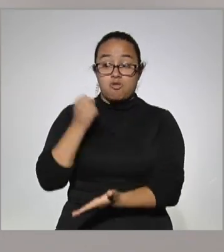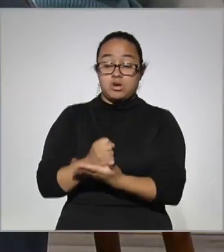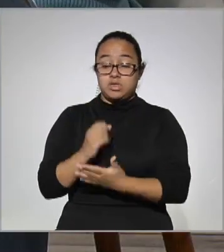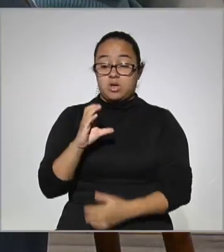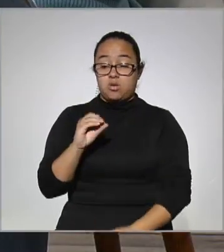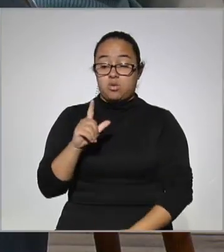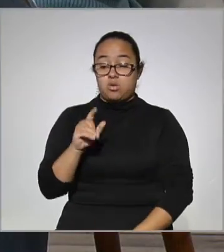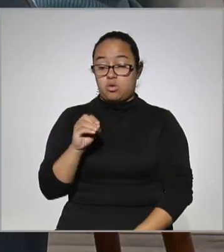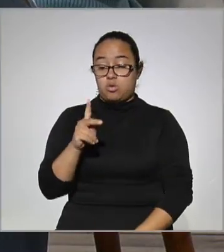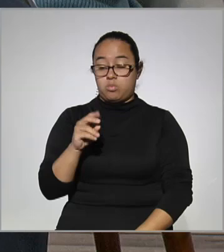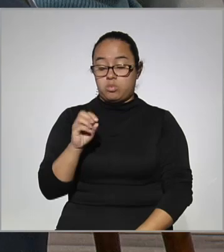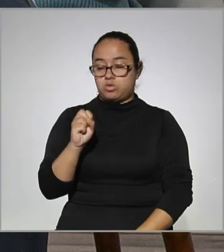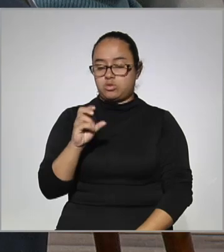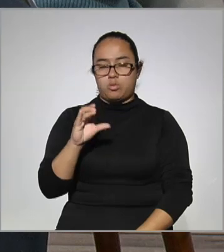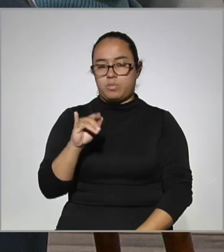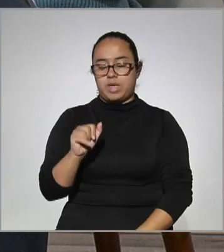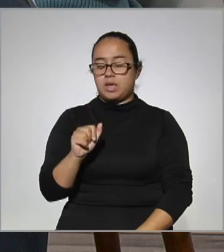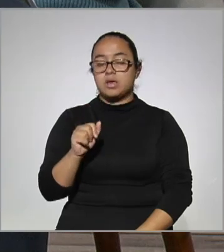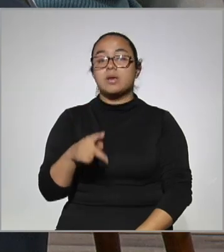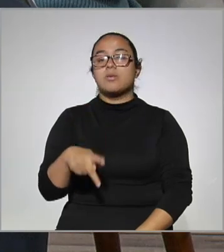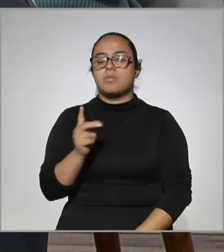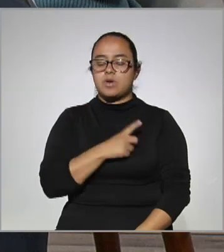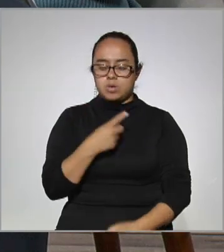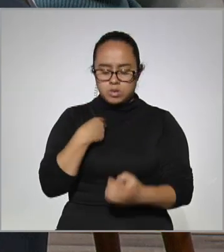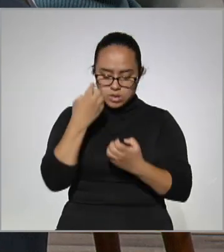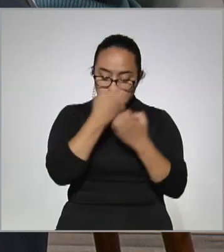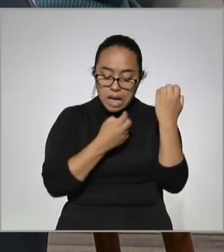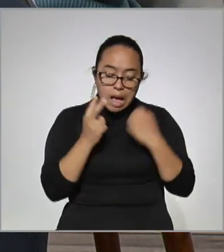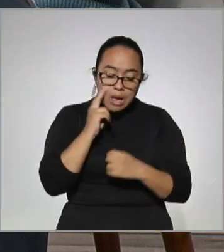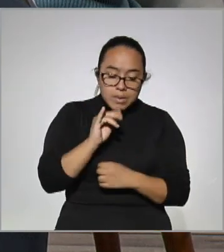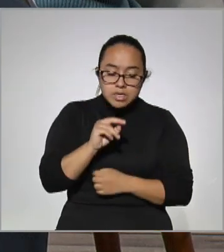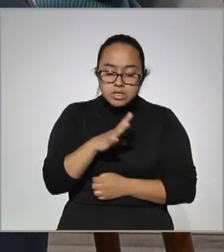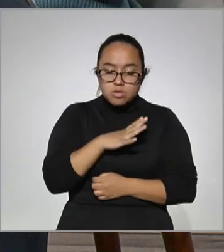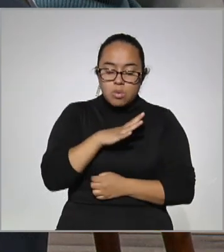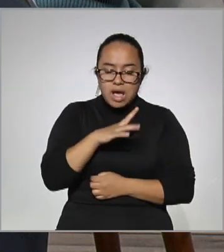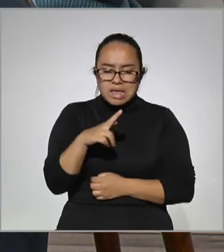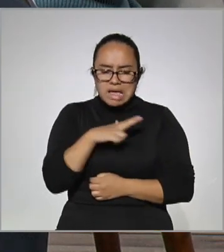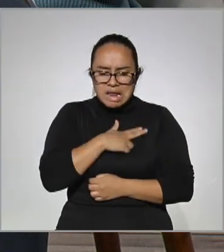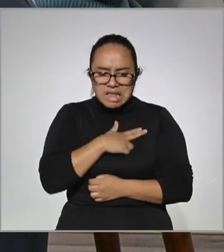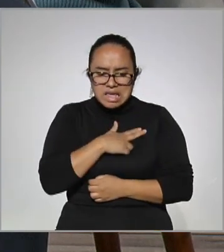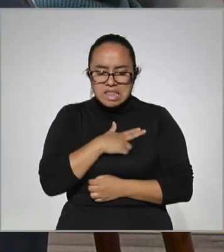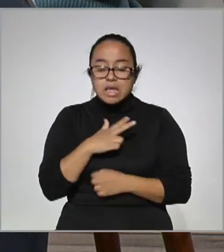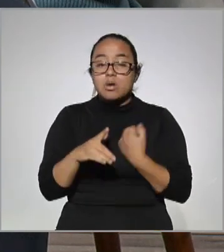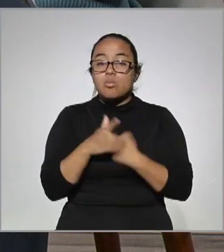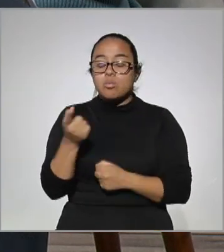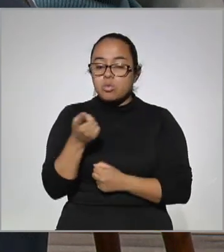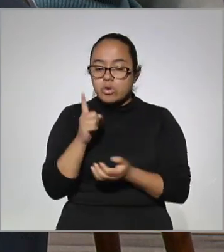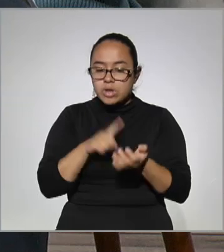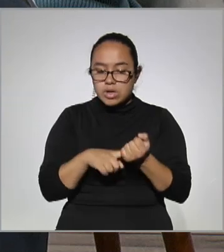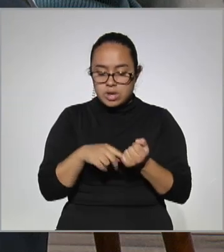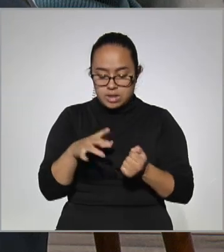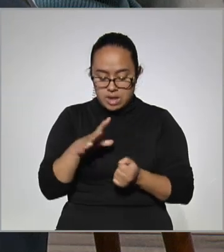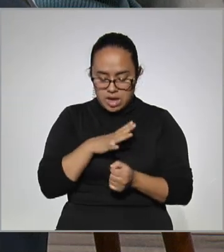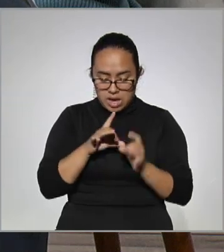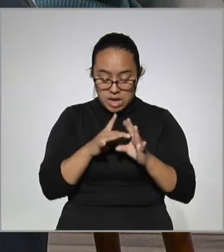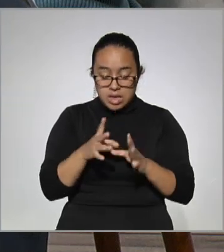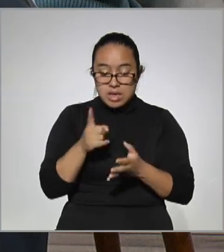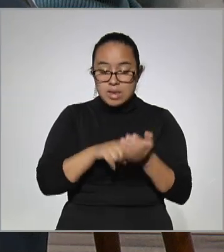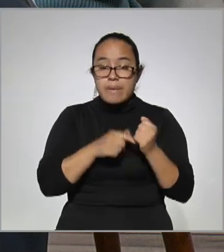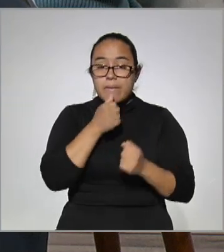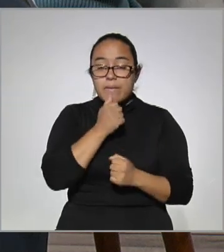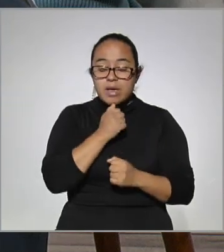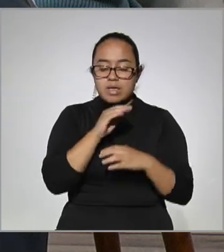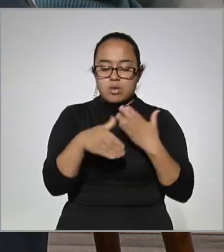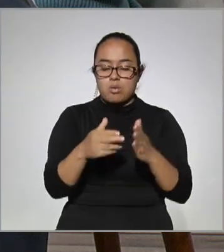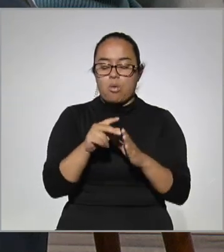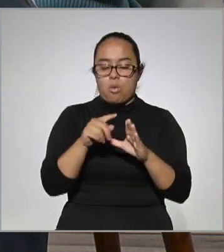colposcopía, pero sí hacer una evaluación para ver que no tenga alguna lesión, porque hay lesiones también que predisponen cáncer en vagina y en